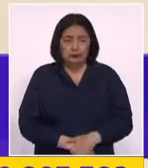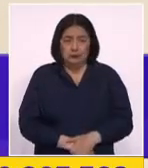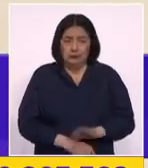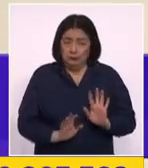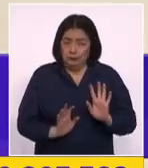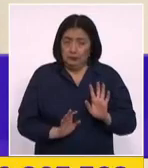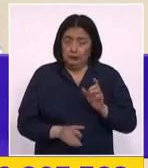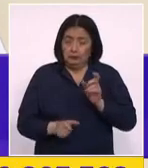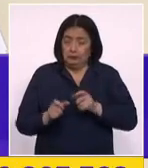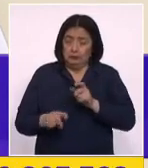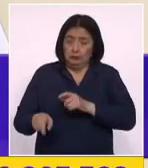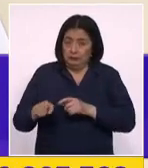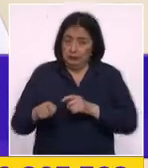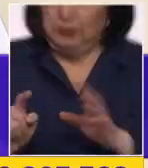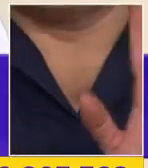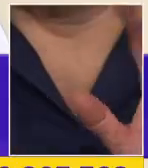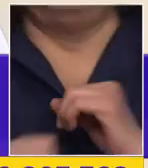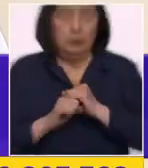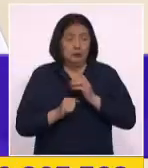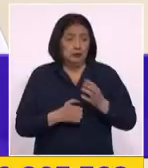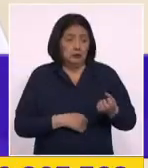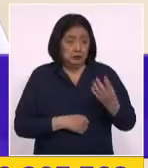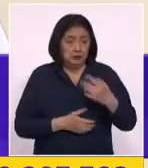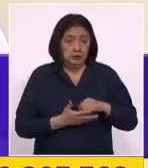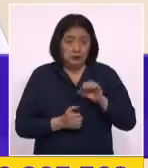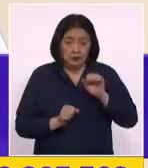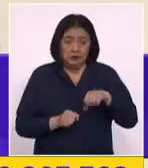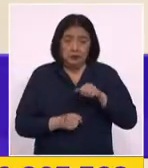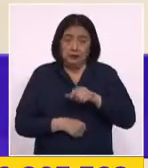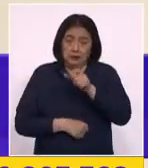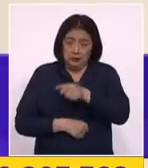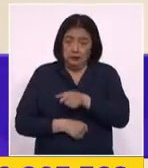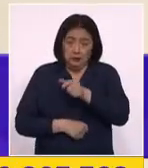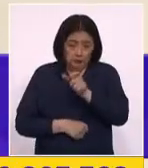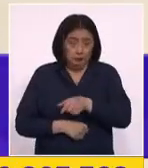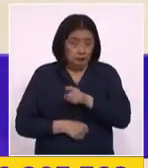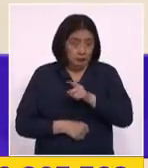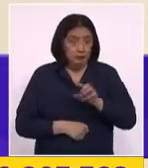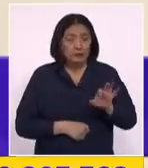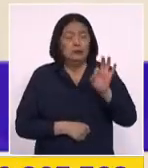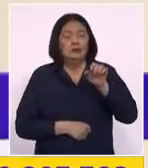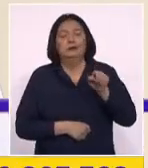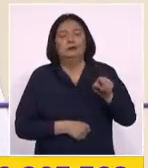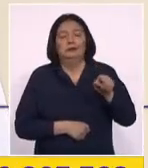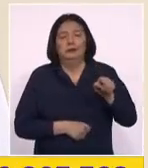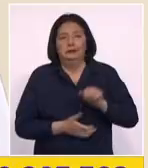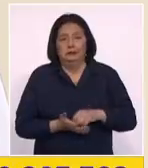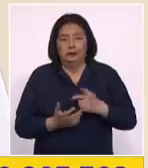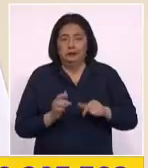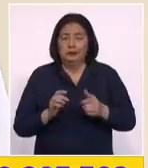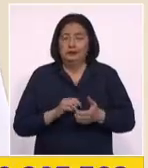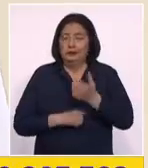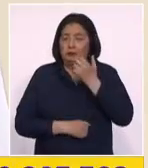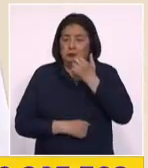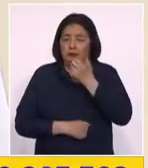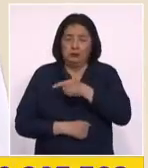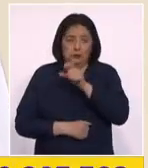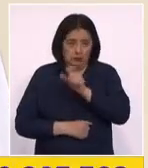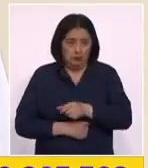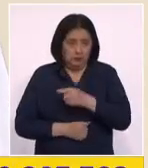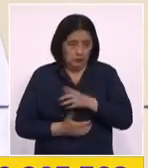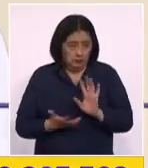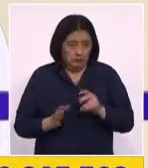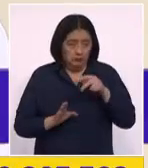por lógica, circunstancias de seguridad, indican que ella fue la persona que eligió como víctima y que estaba en comunicación con las personas